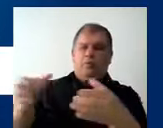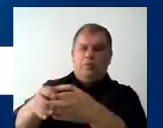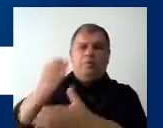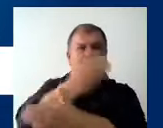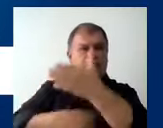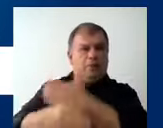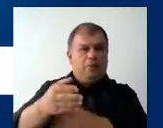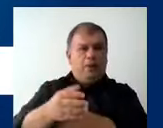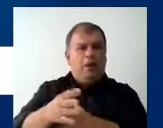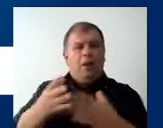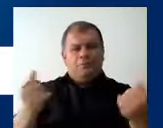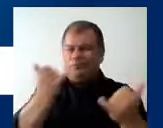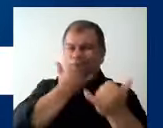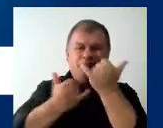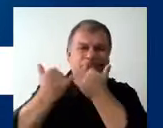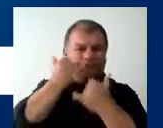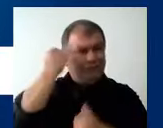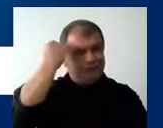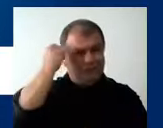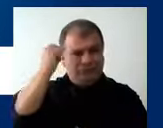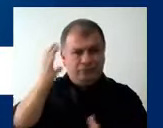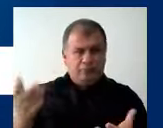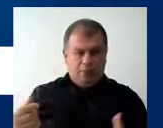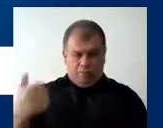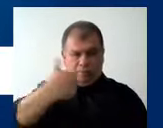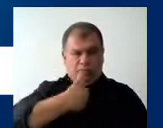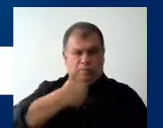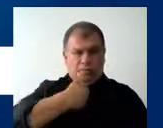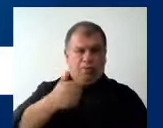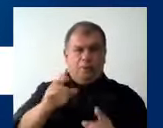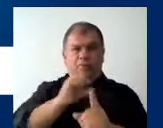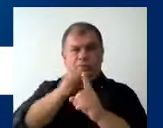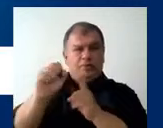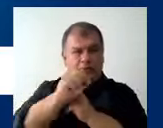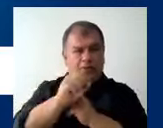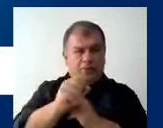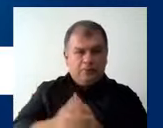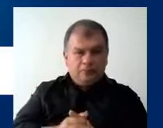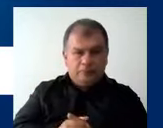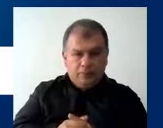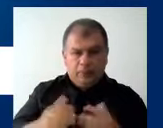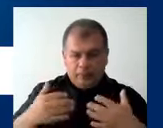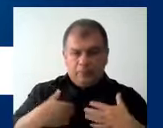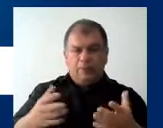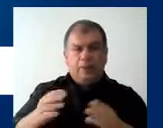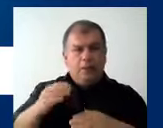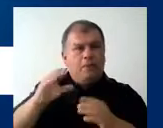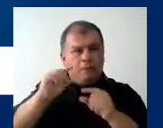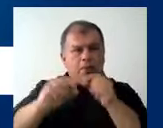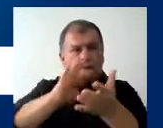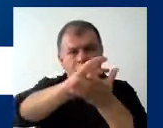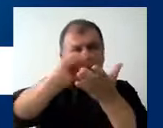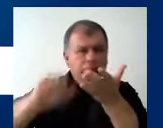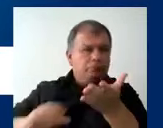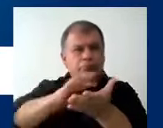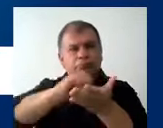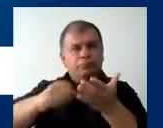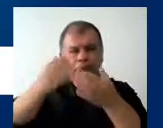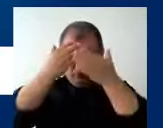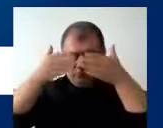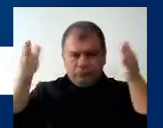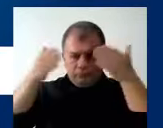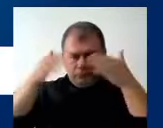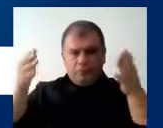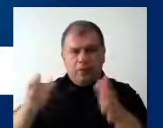Hay muchos prejuicios en nosotros como sociedad en general que tenemos que ir erradicando. Esos